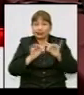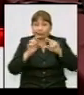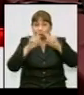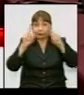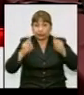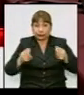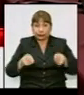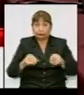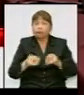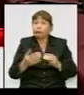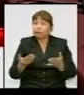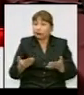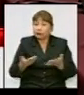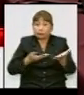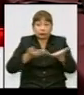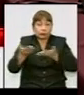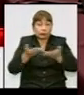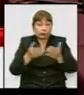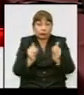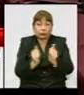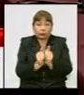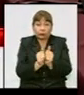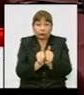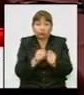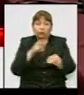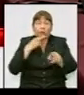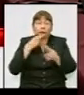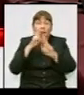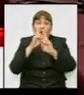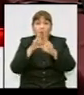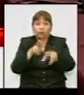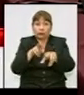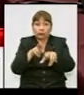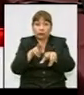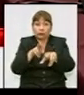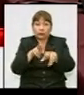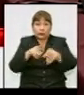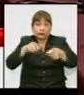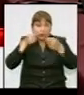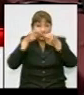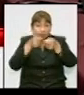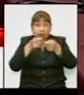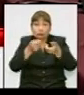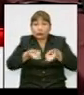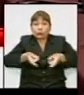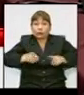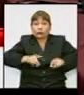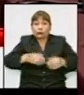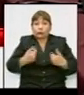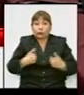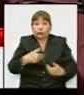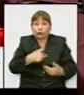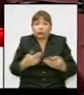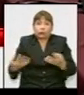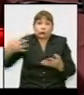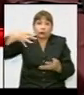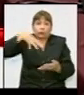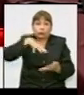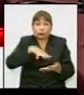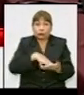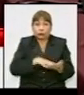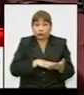necesitan realizar o conducir operaciones de respuesta para contraatacar cuando nosotros seamos vulnerados o cuando el Estado lo